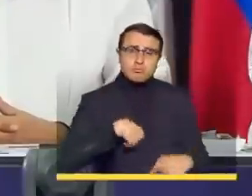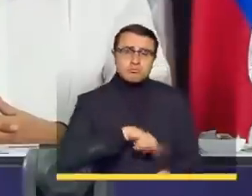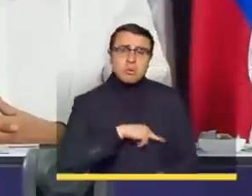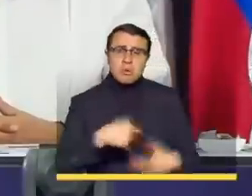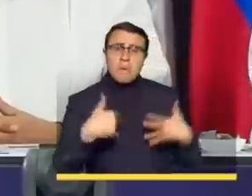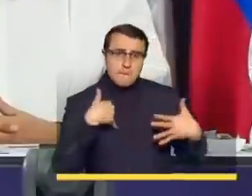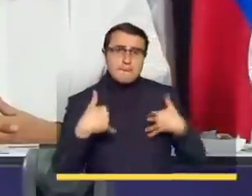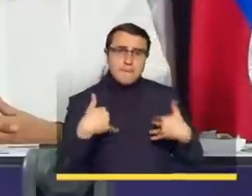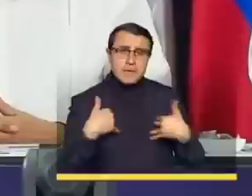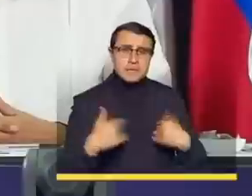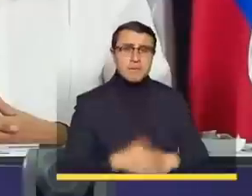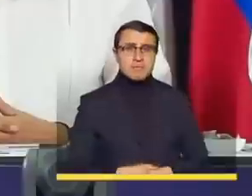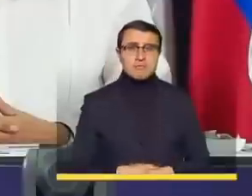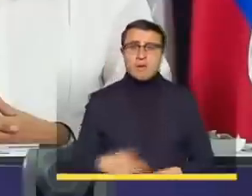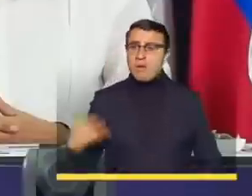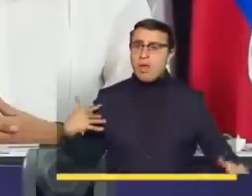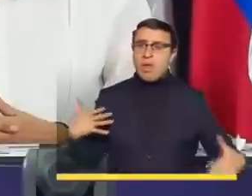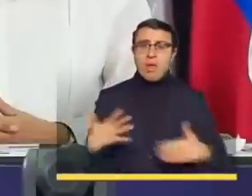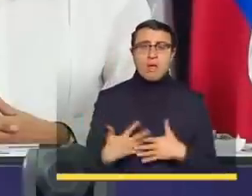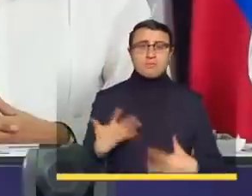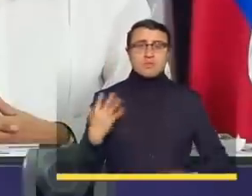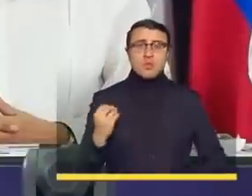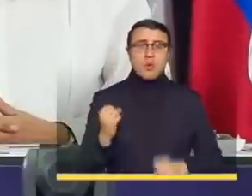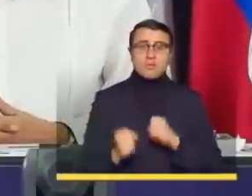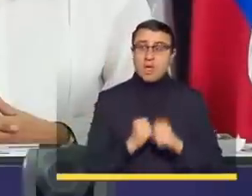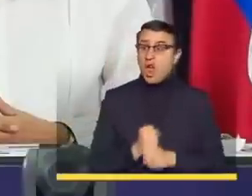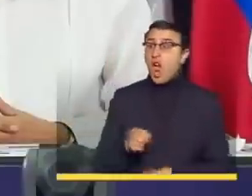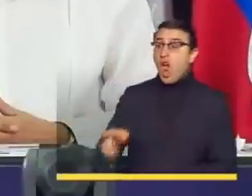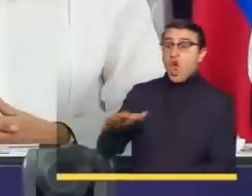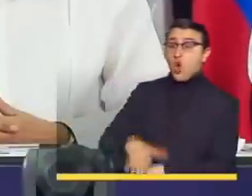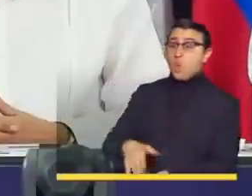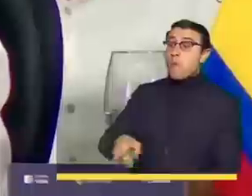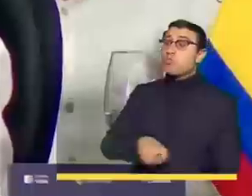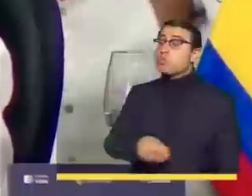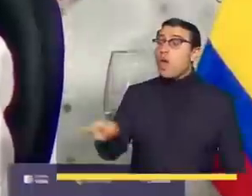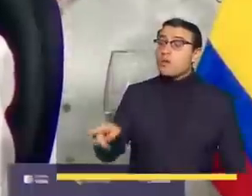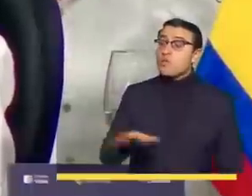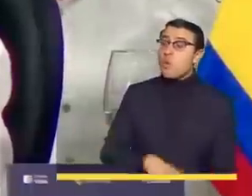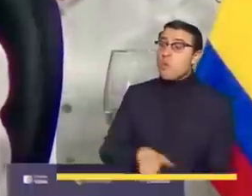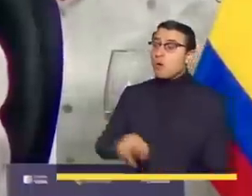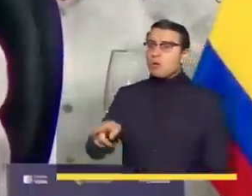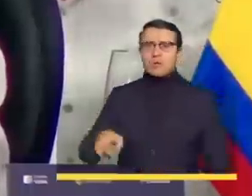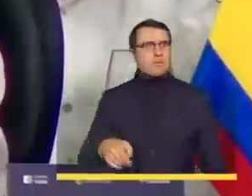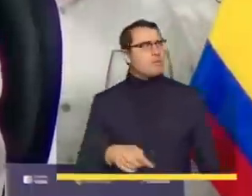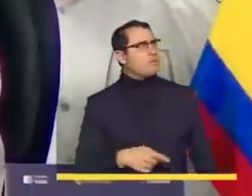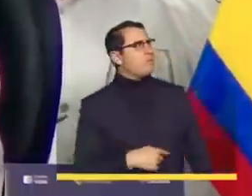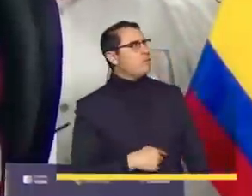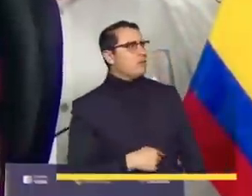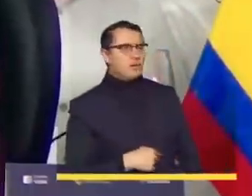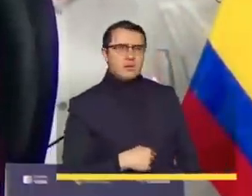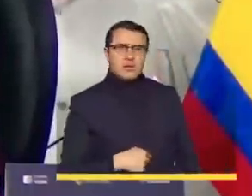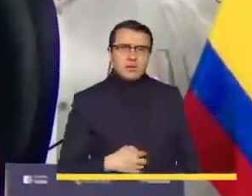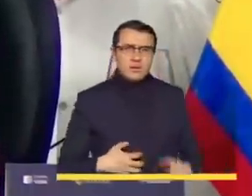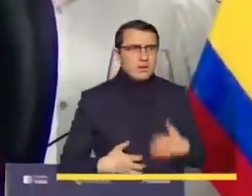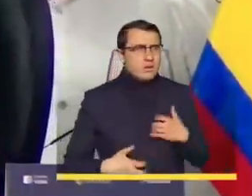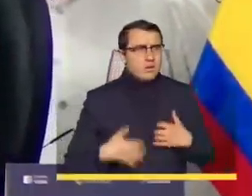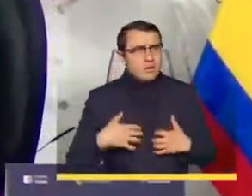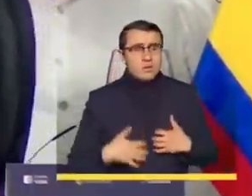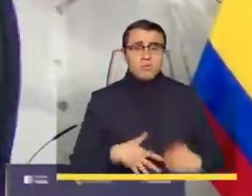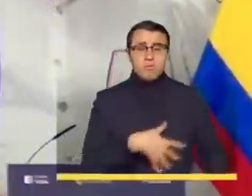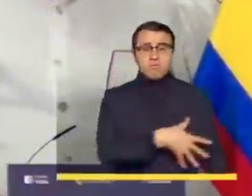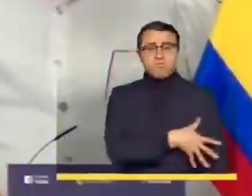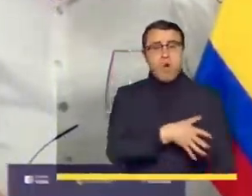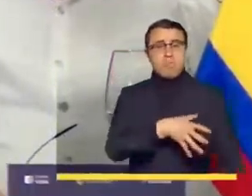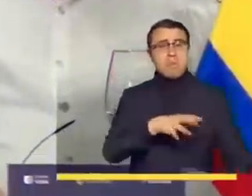En los 50 años nos han señalado como victimarios. Y ha sido tanto el temor ante el poder mundial